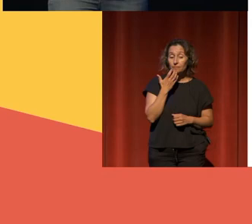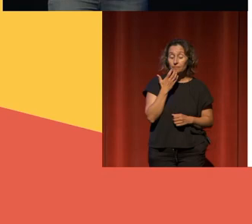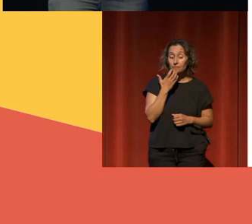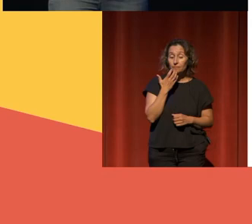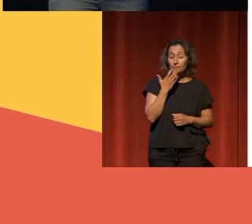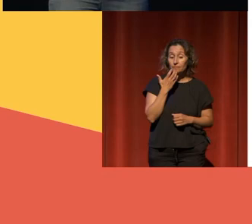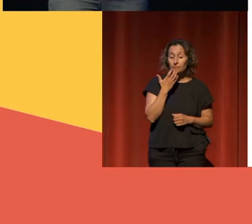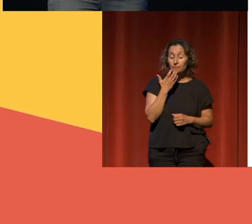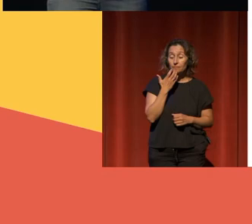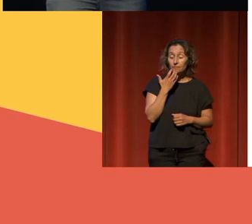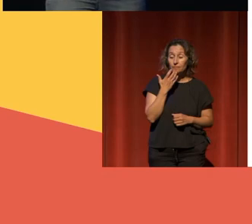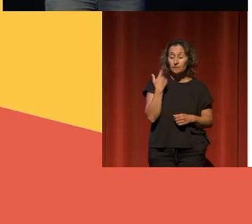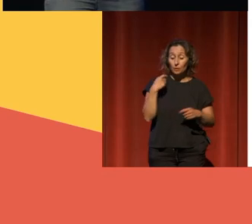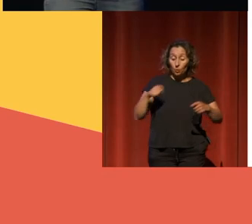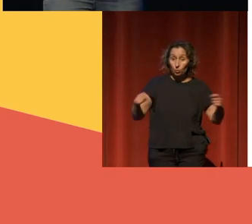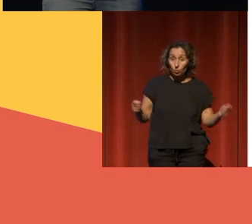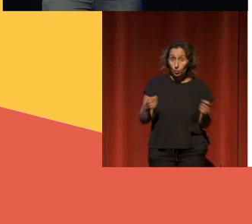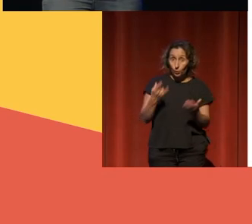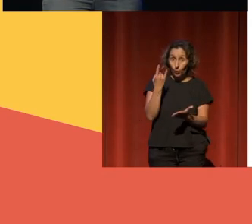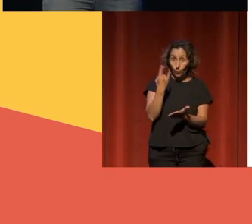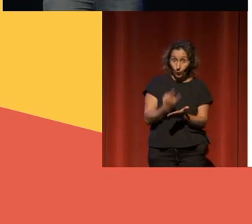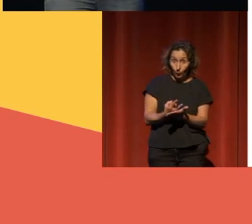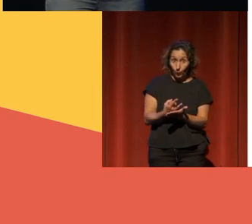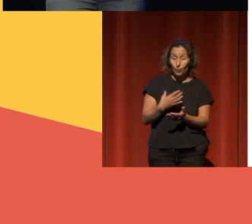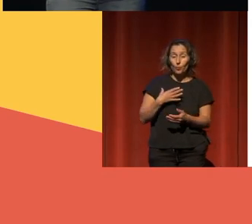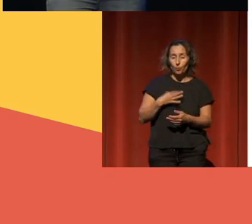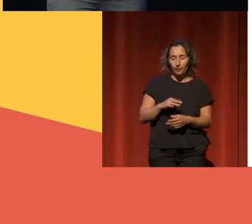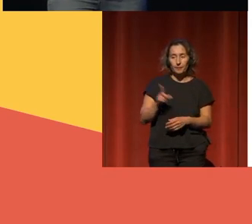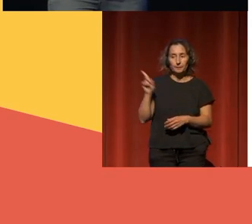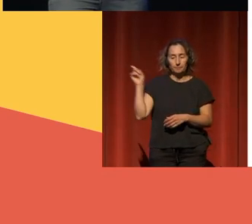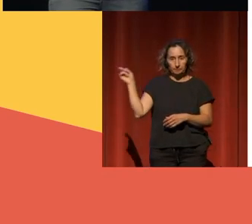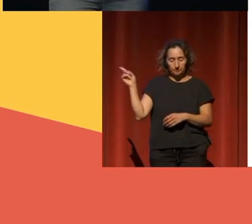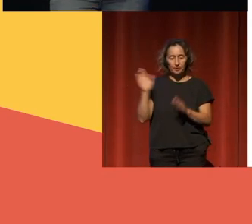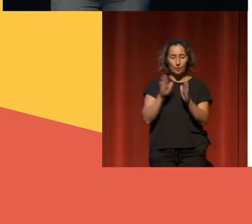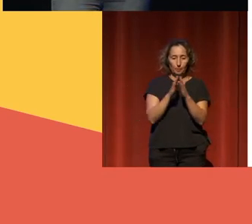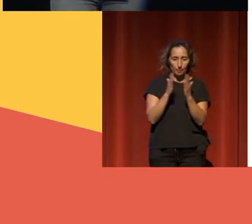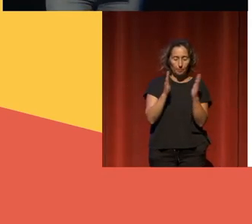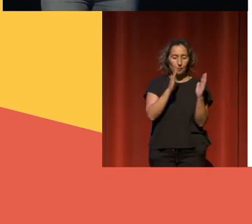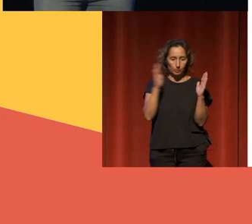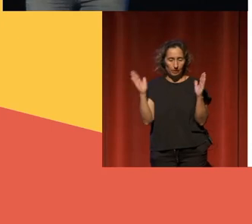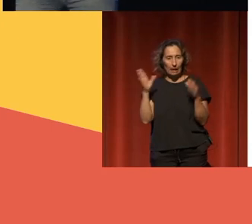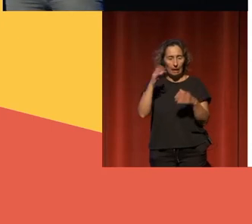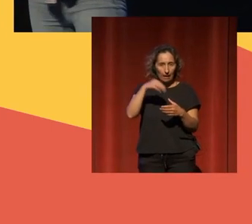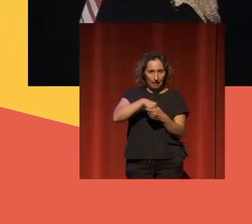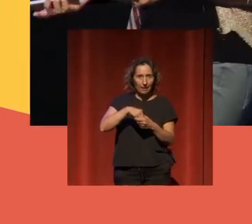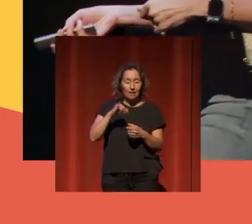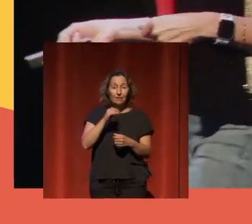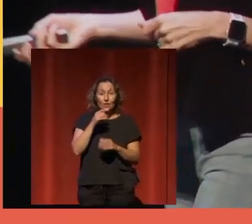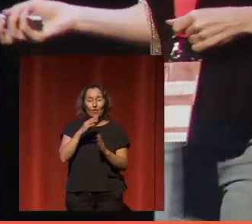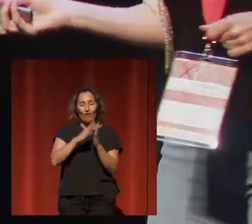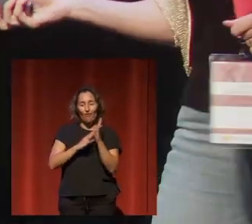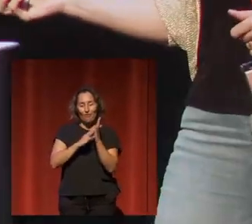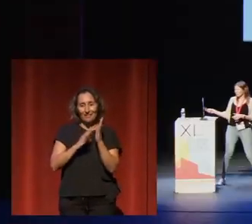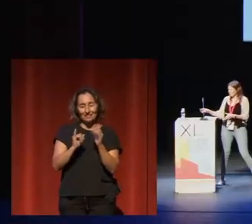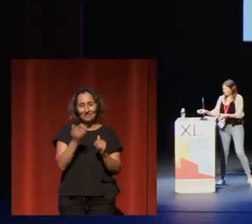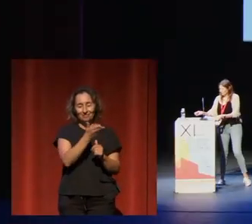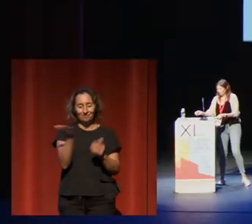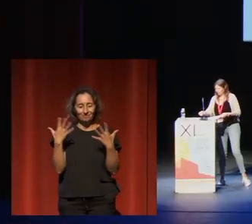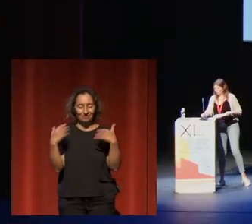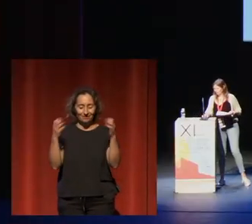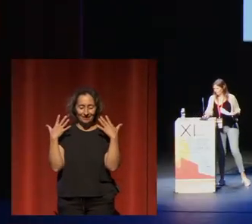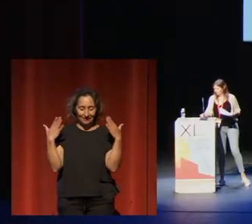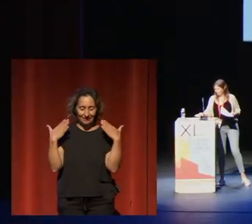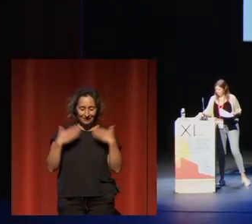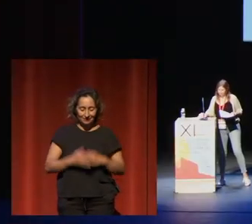esta esta publicación está en Boost your thinking en la biblioteca y aquí tienen el código de barras Muchísimas gracias